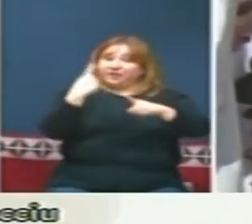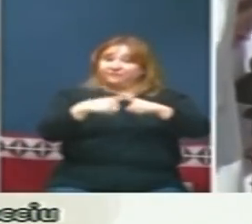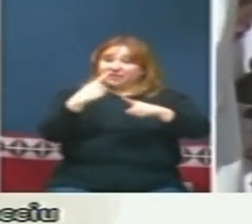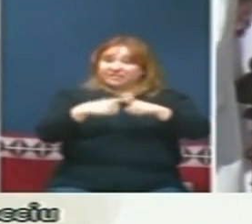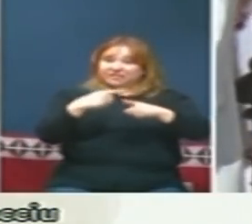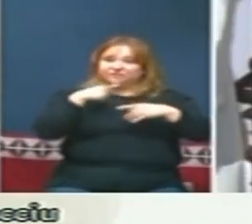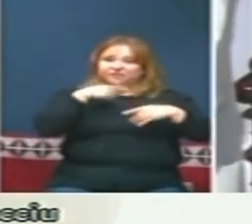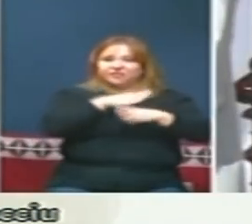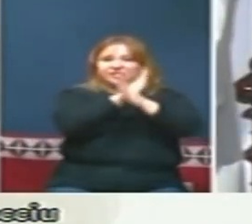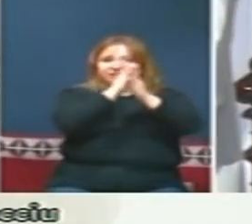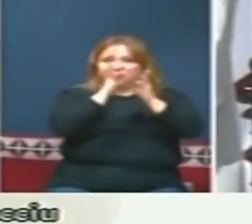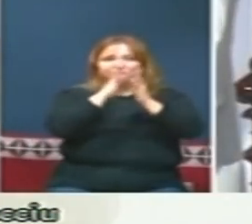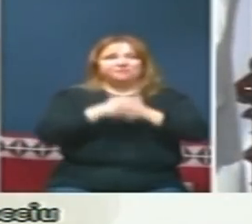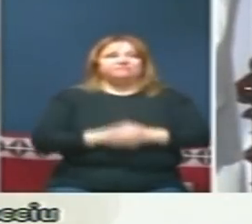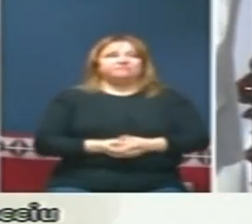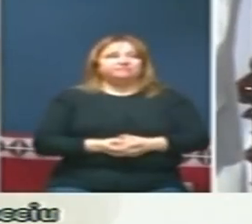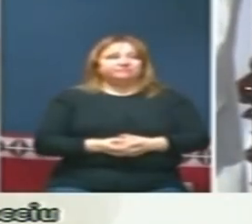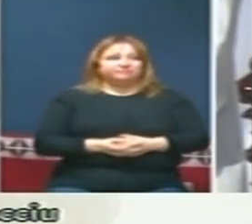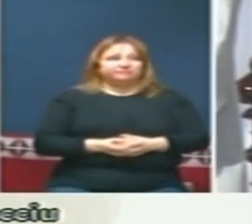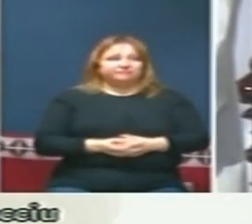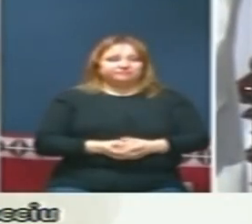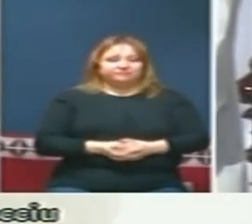possinti.